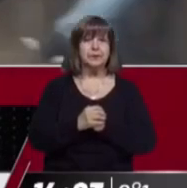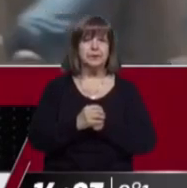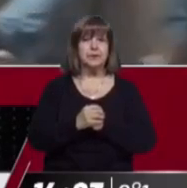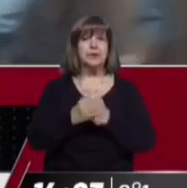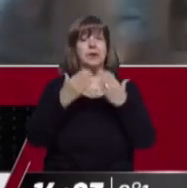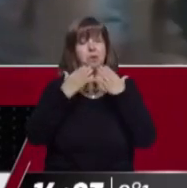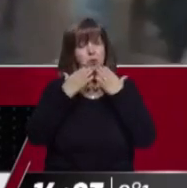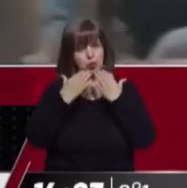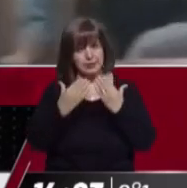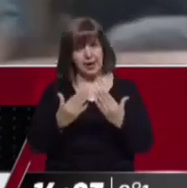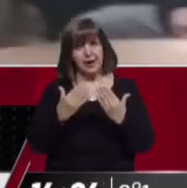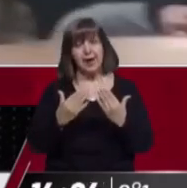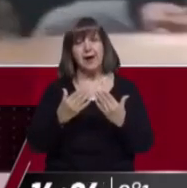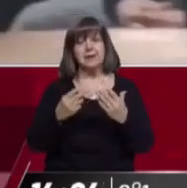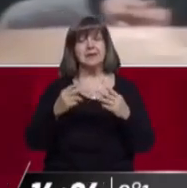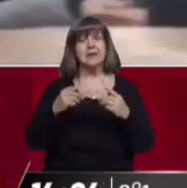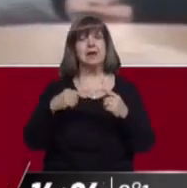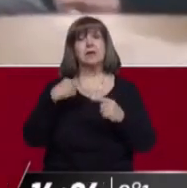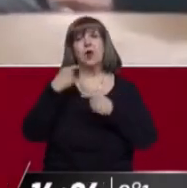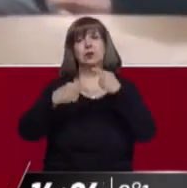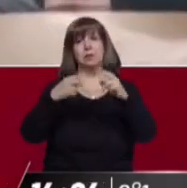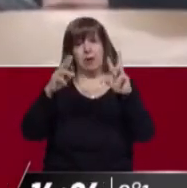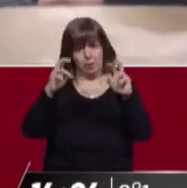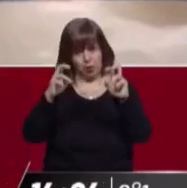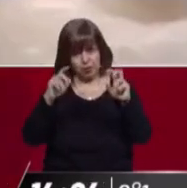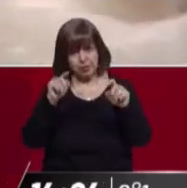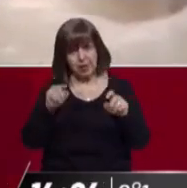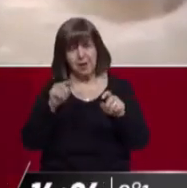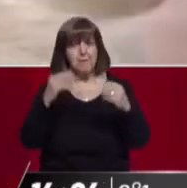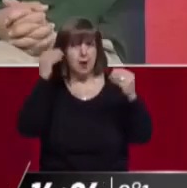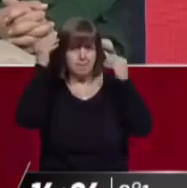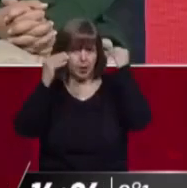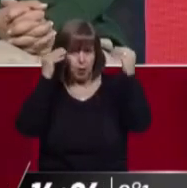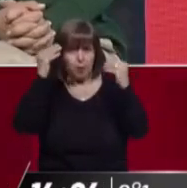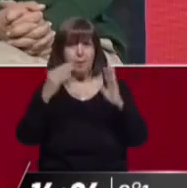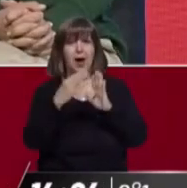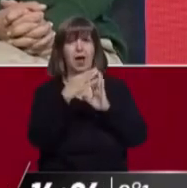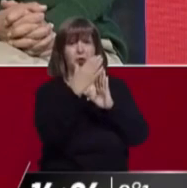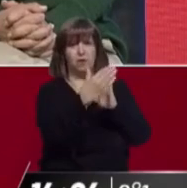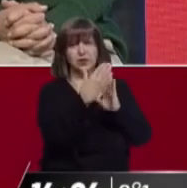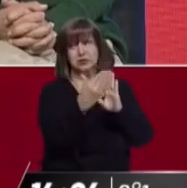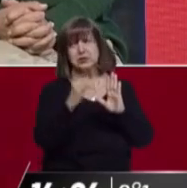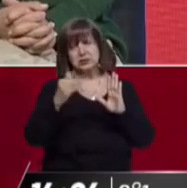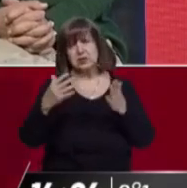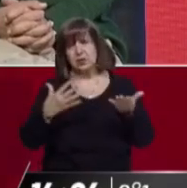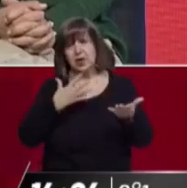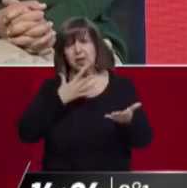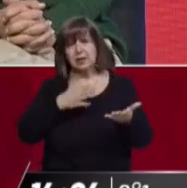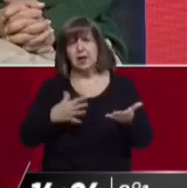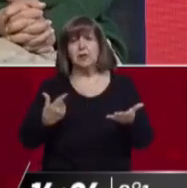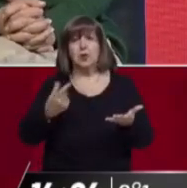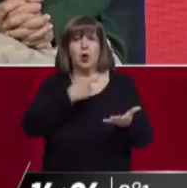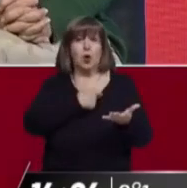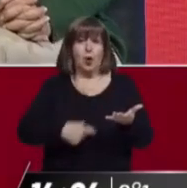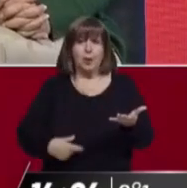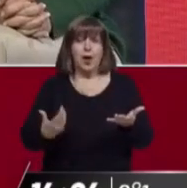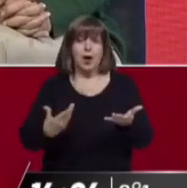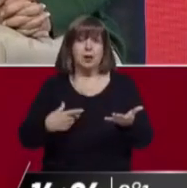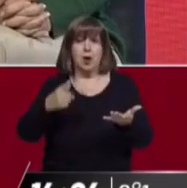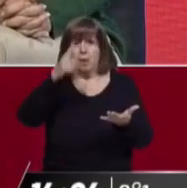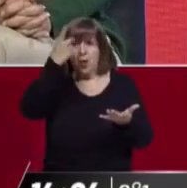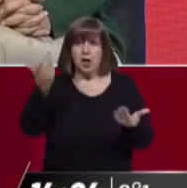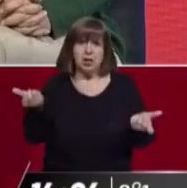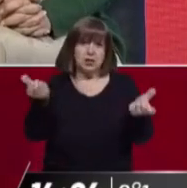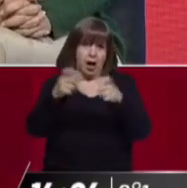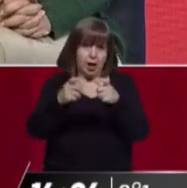Muy bien. Un tema que lo vamos a seguir, Oscar, la preocupación de la gente, los vecinos de La Paz y la respuesta del gobierno con